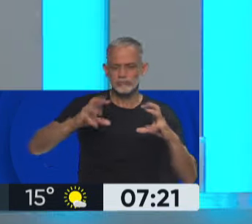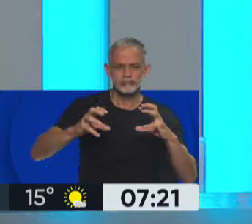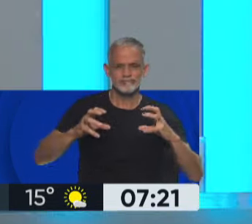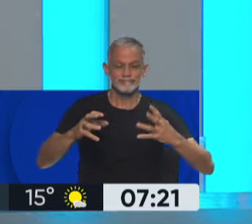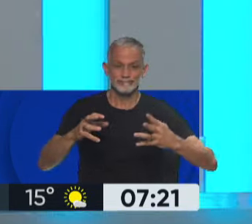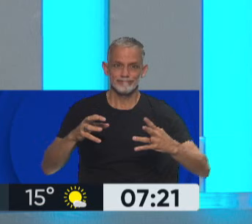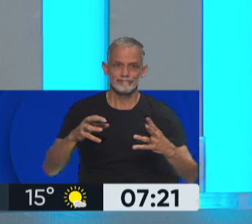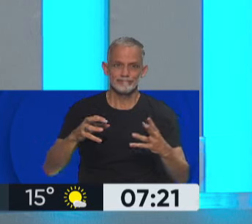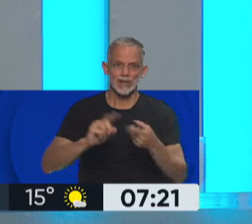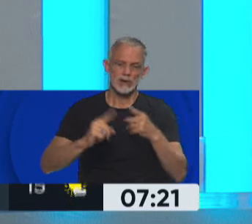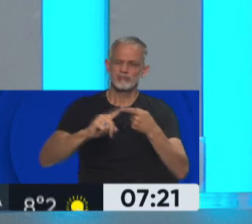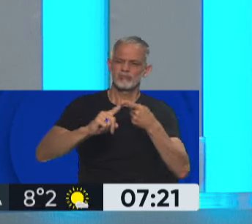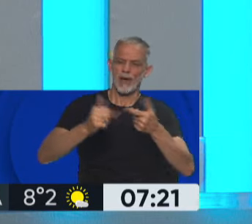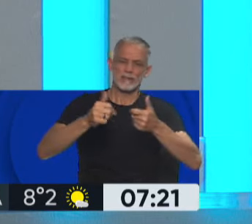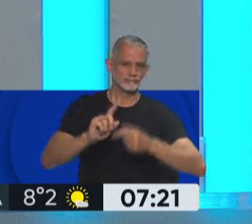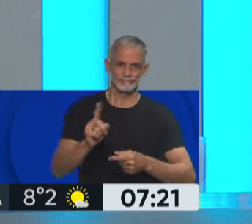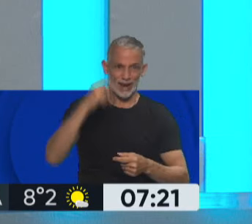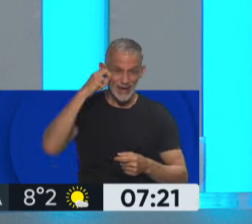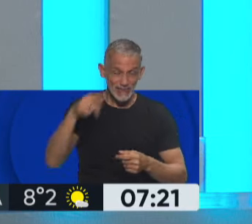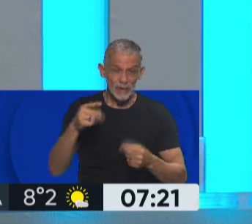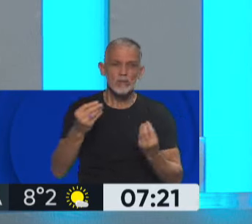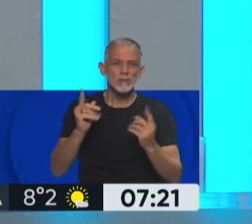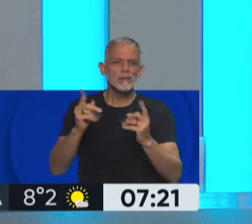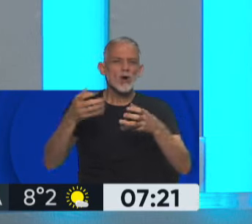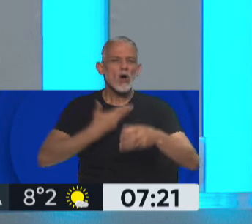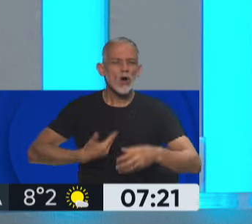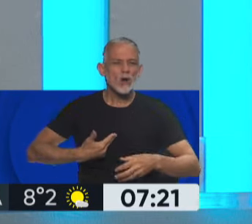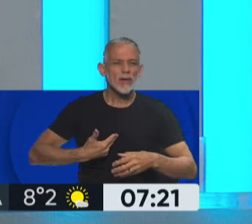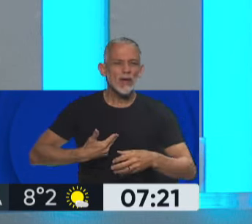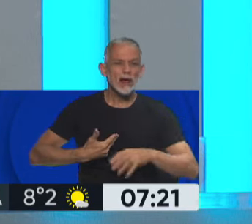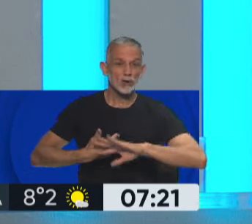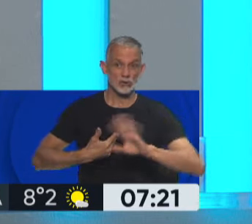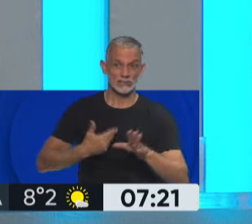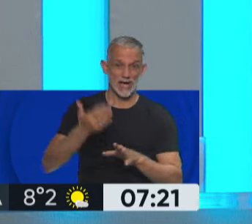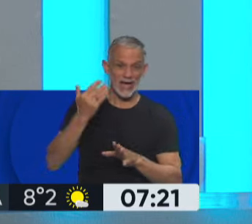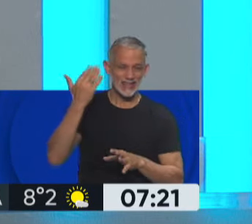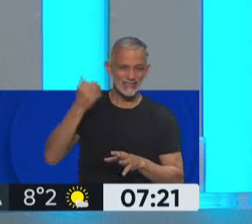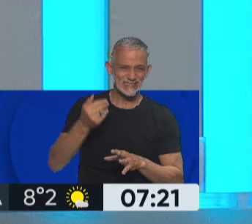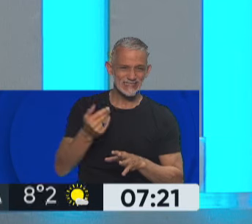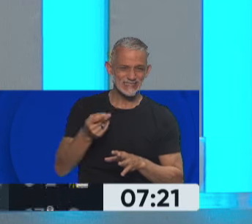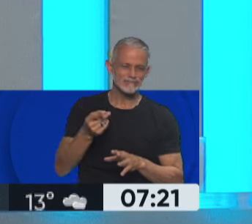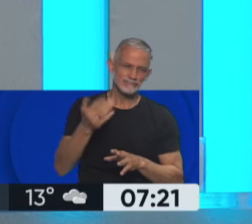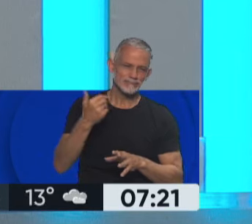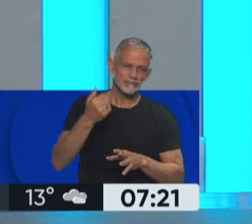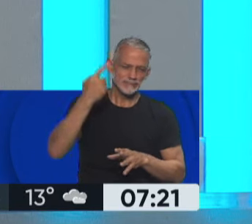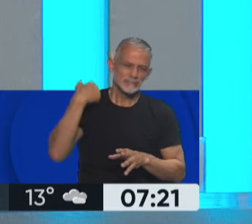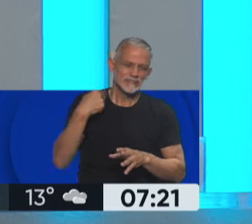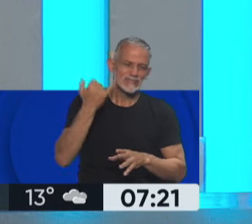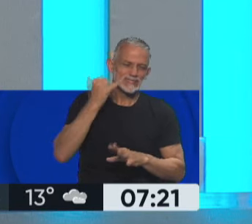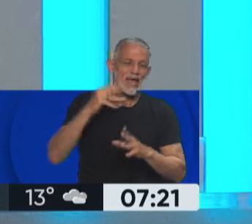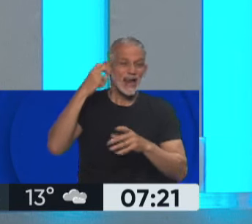está tensa partir que eh el propio gobierno levantó lo que fue la lo que tenía previsto ayer el